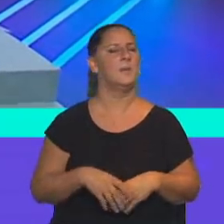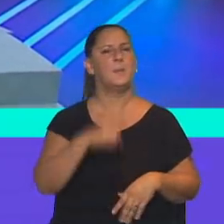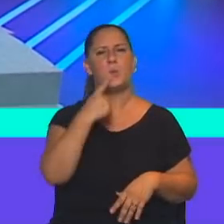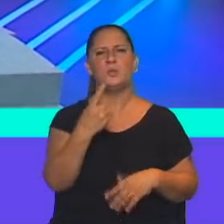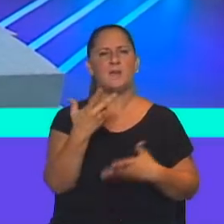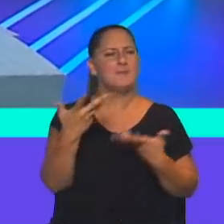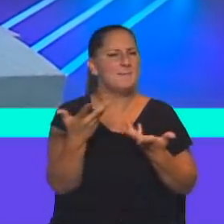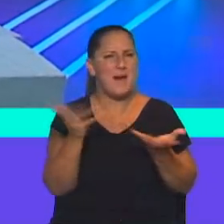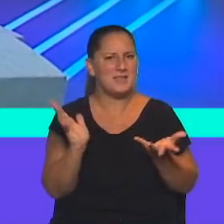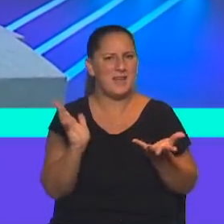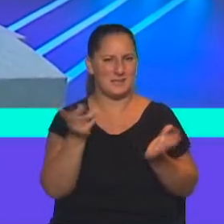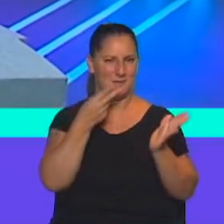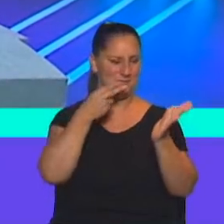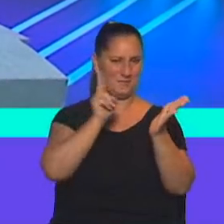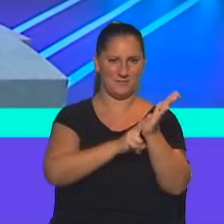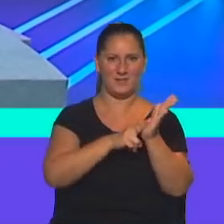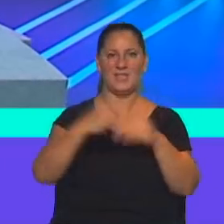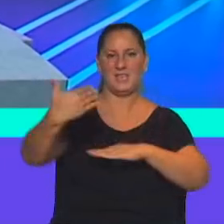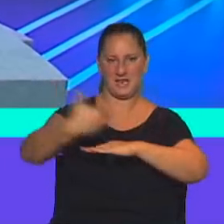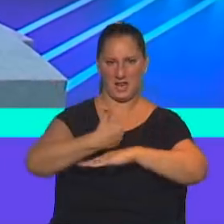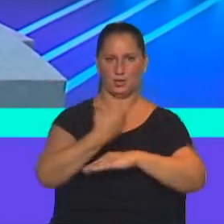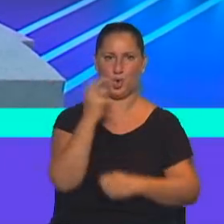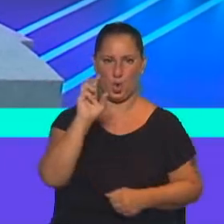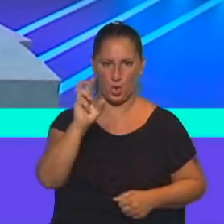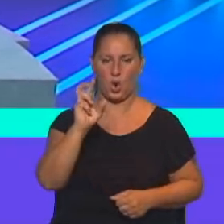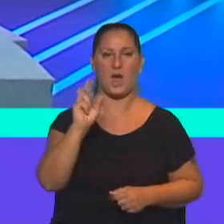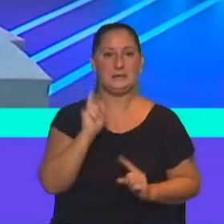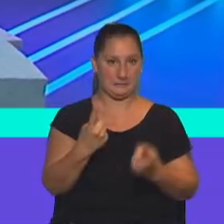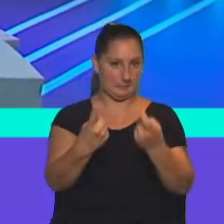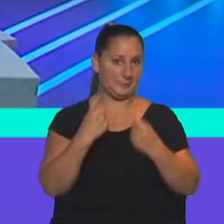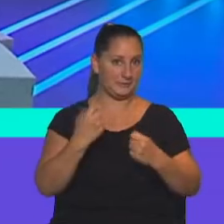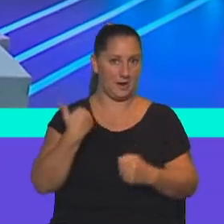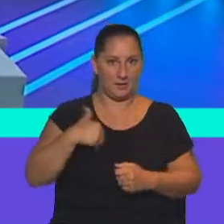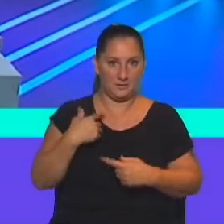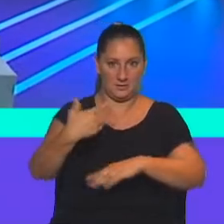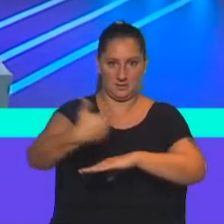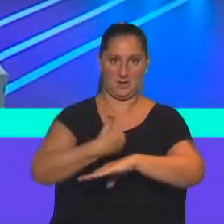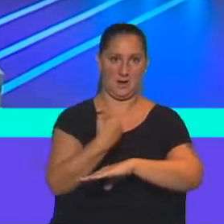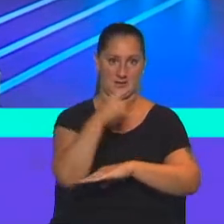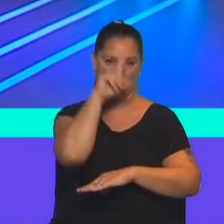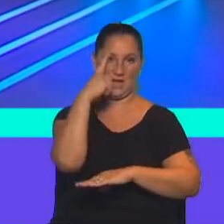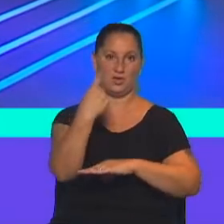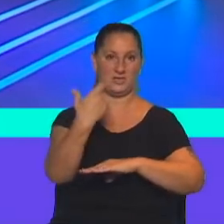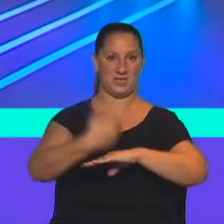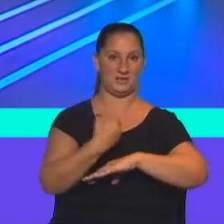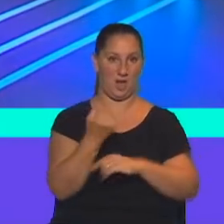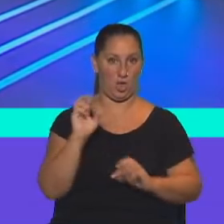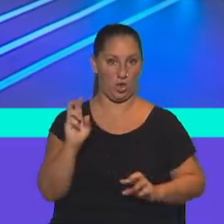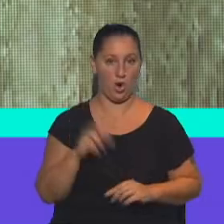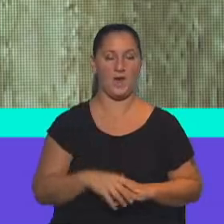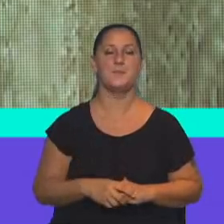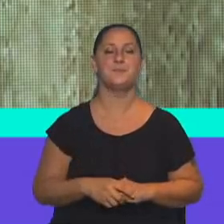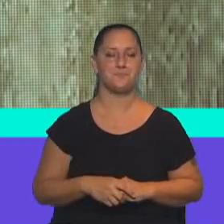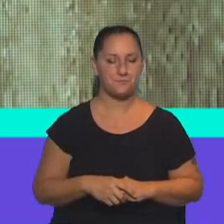las retenciones están vinculadas con el ingreso de dólares y sabemos la necesidad de dólares que tiene el Estado Nacional. Así es, estaba viendo